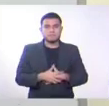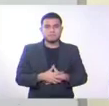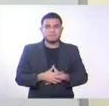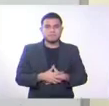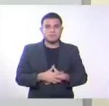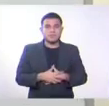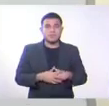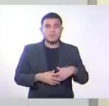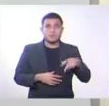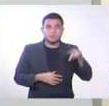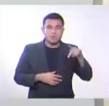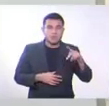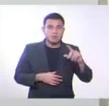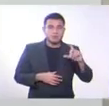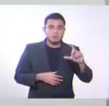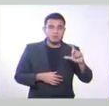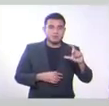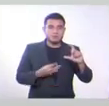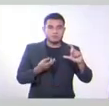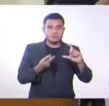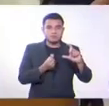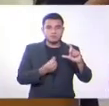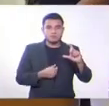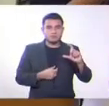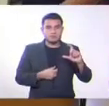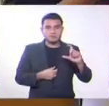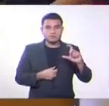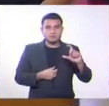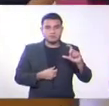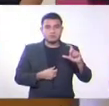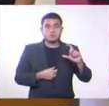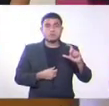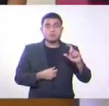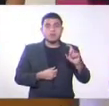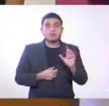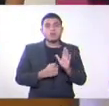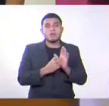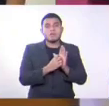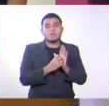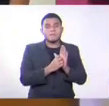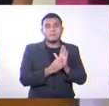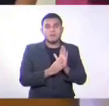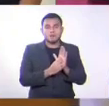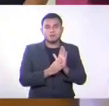P es un punto que tiene coordenadas, se me olvidó, menos 1,3